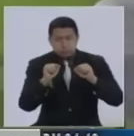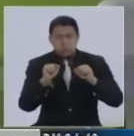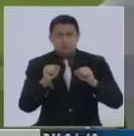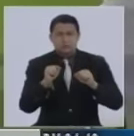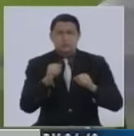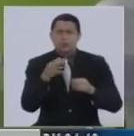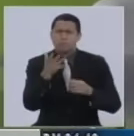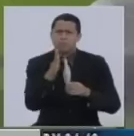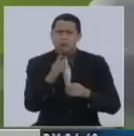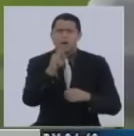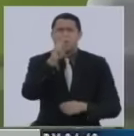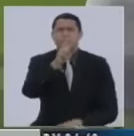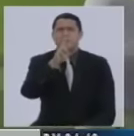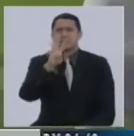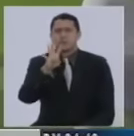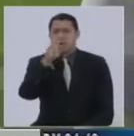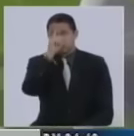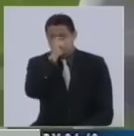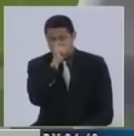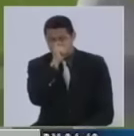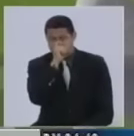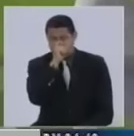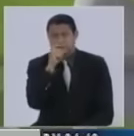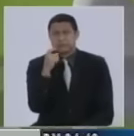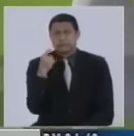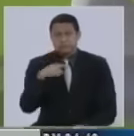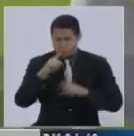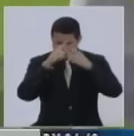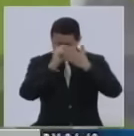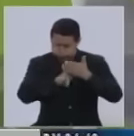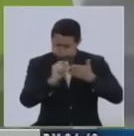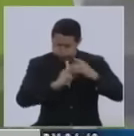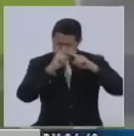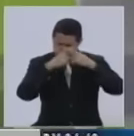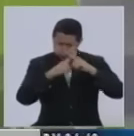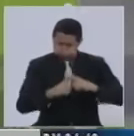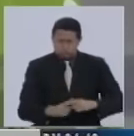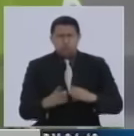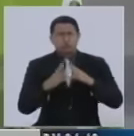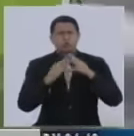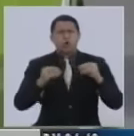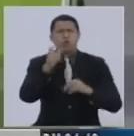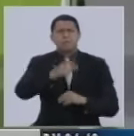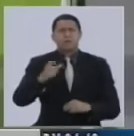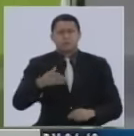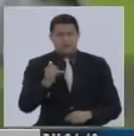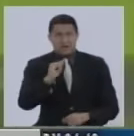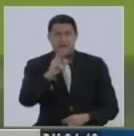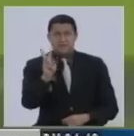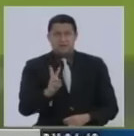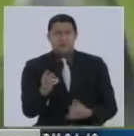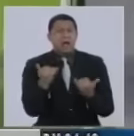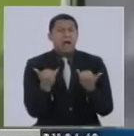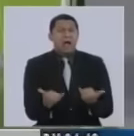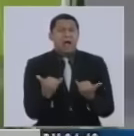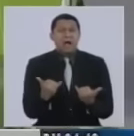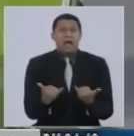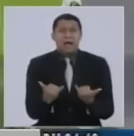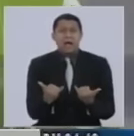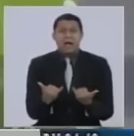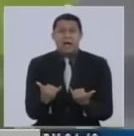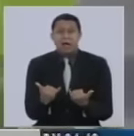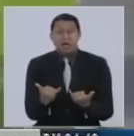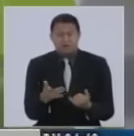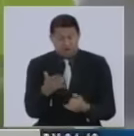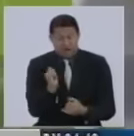decir estamos hablando Ya 24 años y tenemos un registro de todos los pacientes que hay en el país en este momento de manera